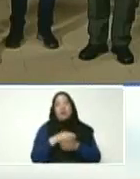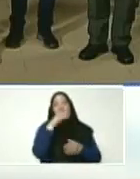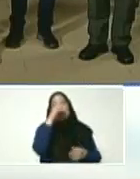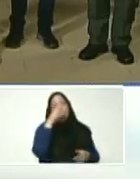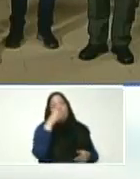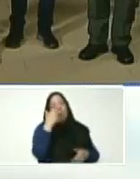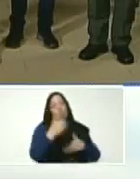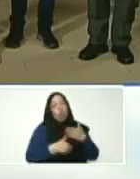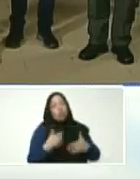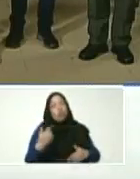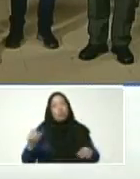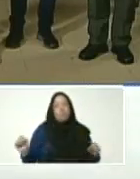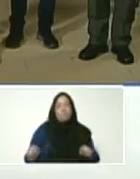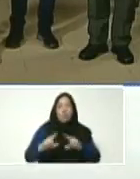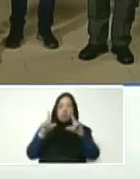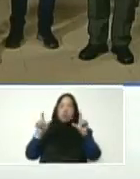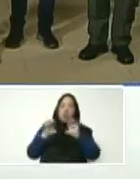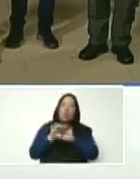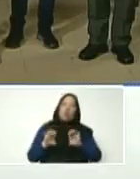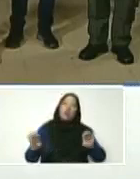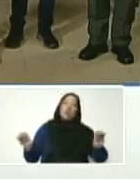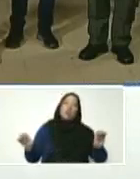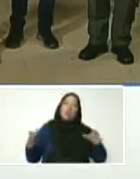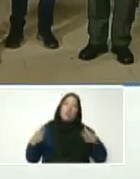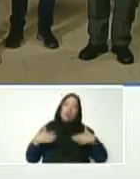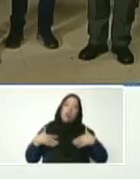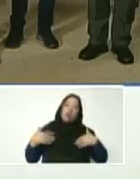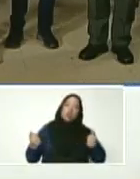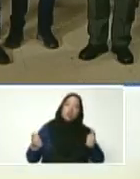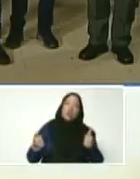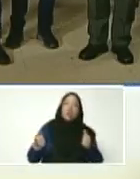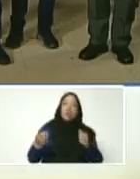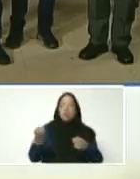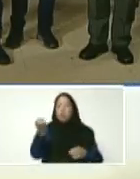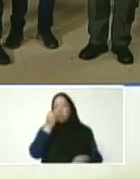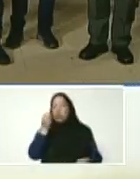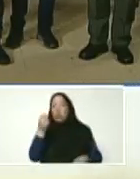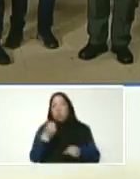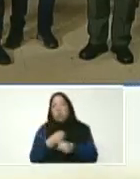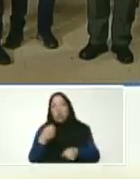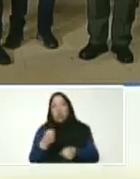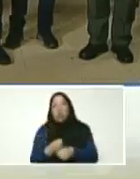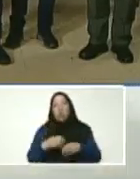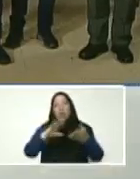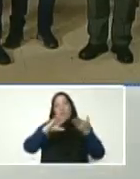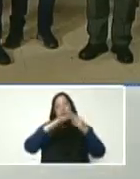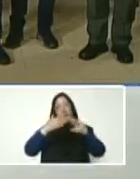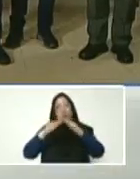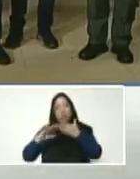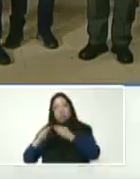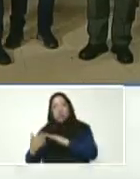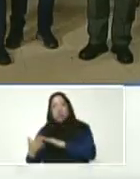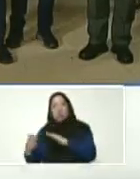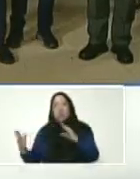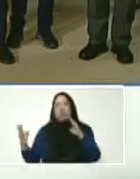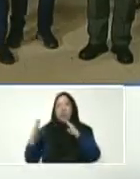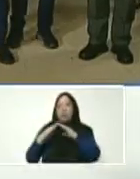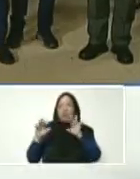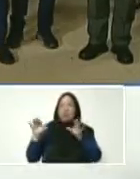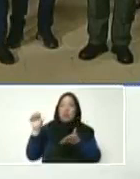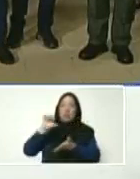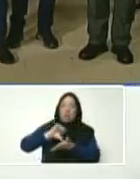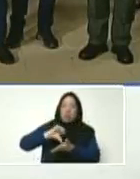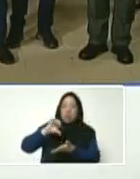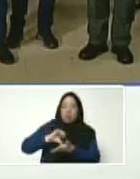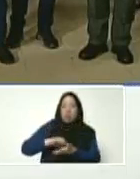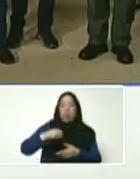vayan a hacer milagros en la educación, en la salud, en la alimentación, en el trabajo, en la vivienda, en el campo, en la ciudad.